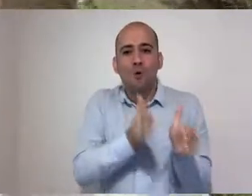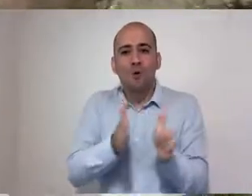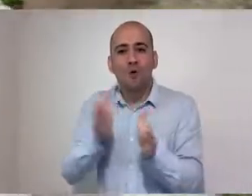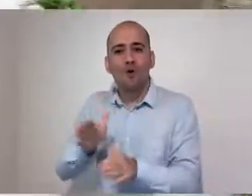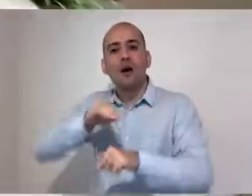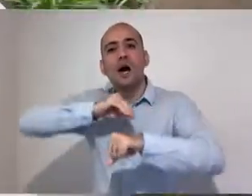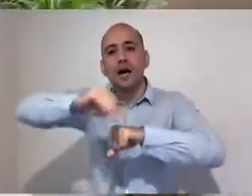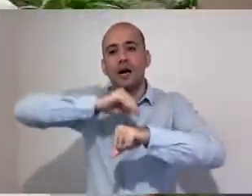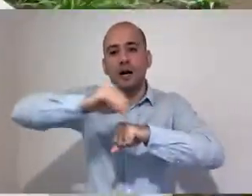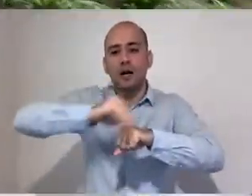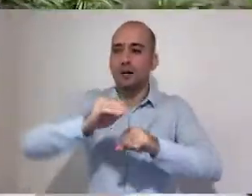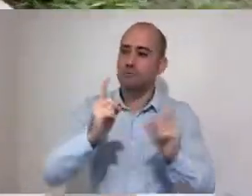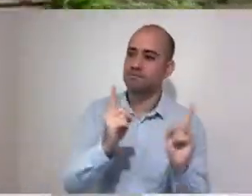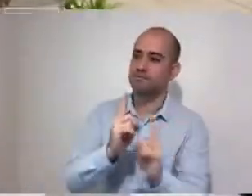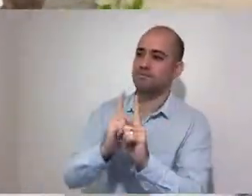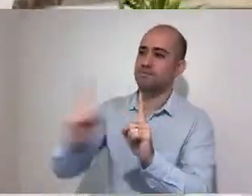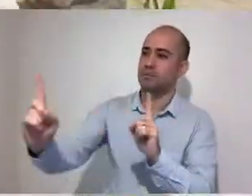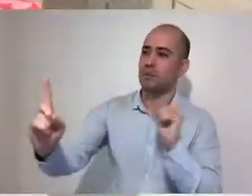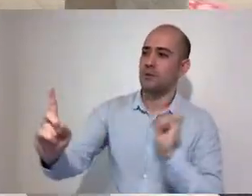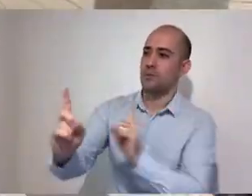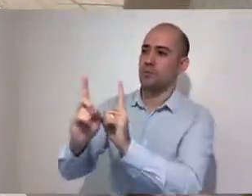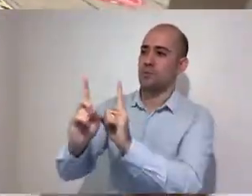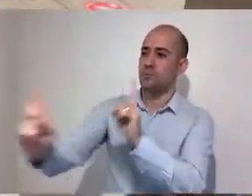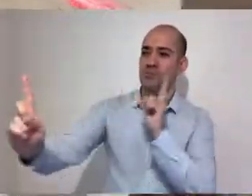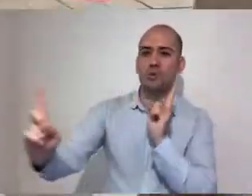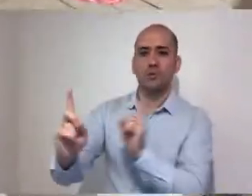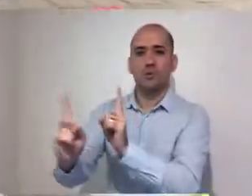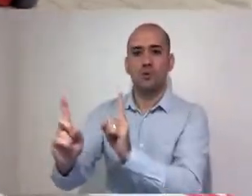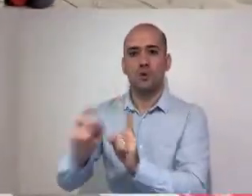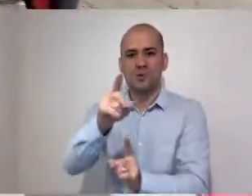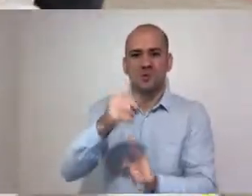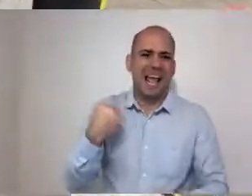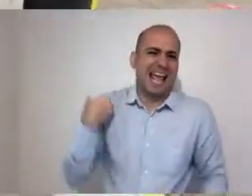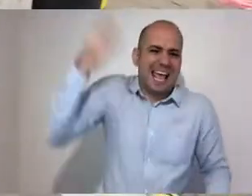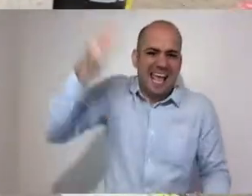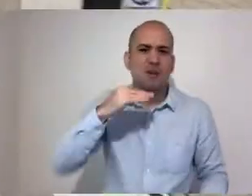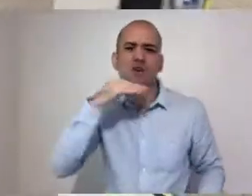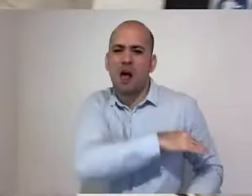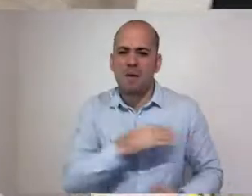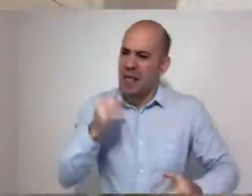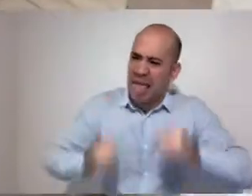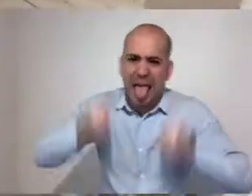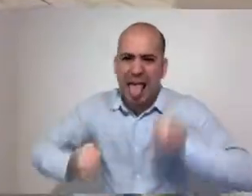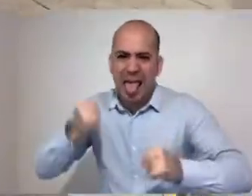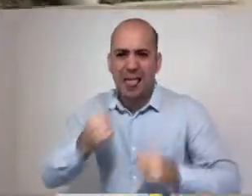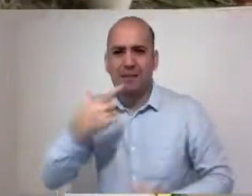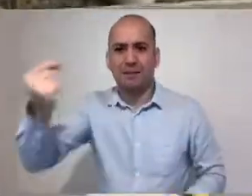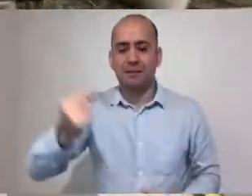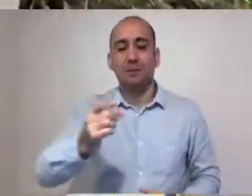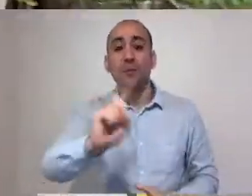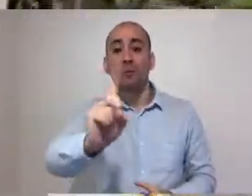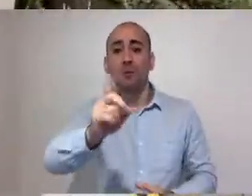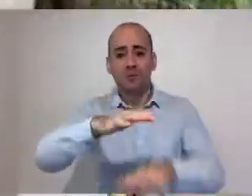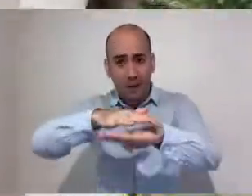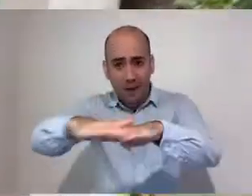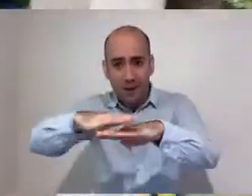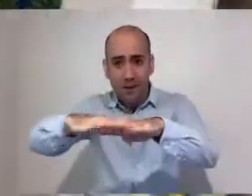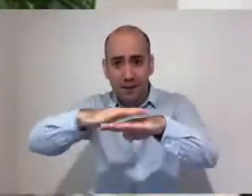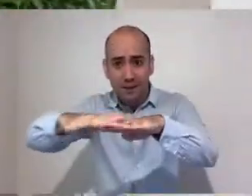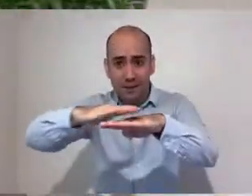de salida, manteniendo el distanciamiento, la tranquilidad, con la seguridad que está